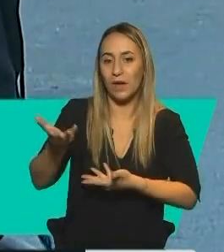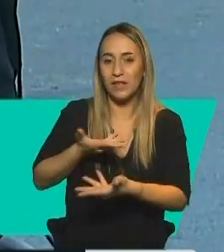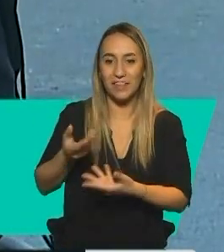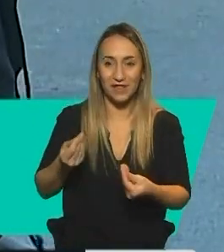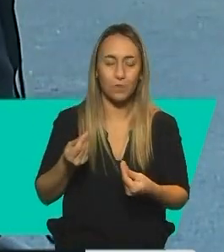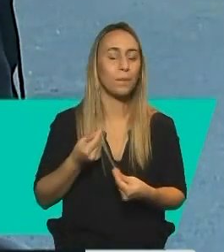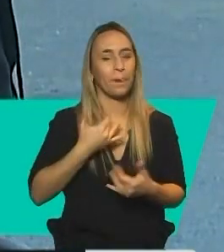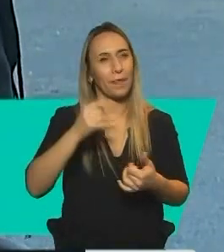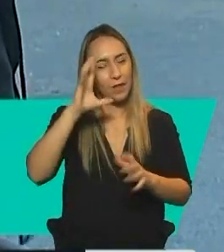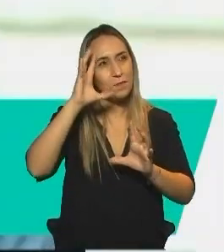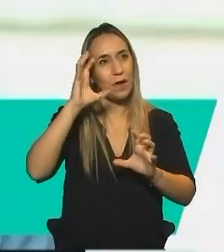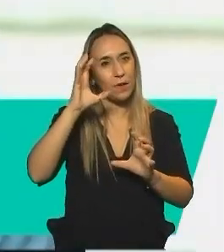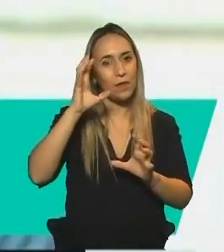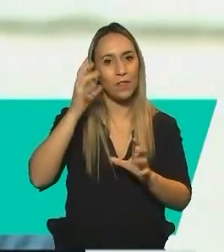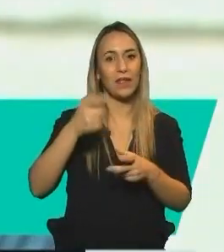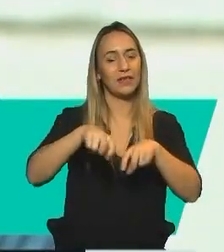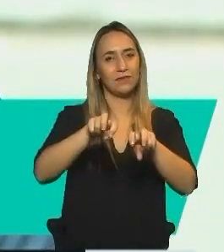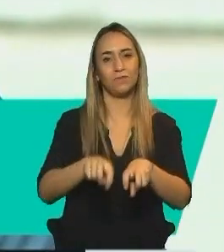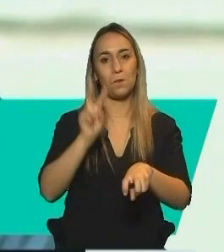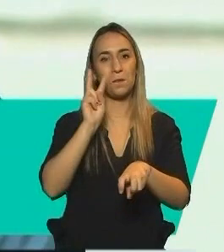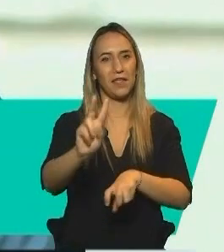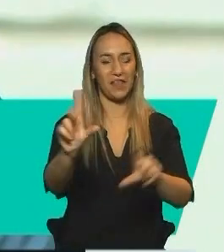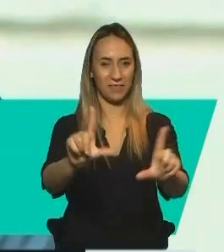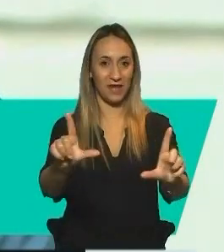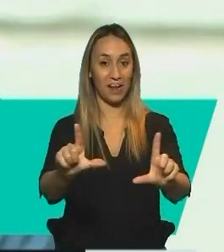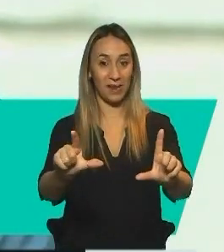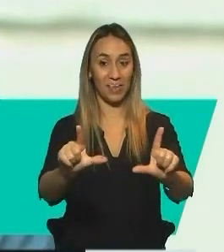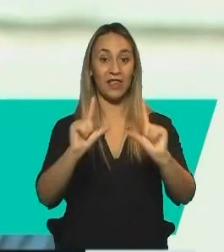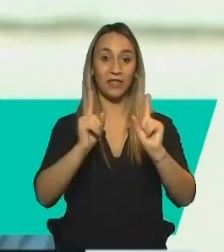Tengo recuerdos de sentarnos y mirar la tele,